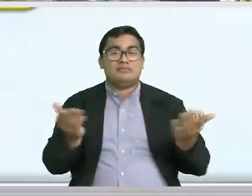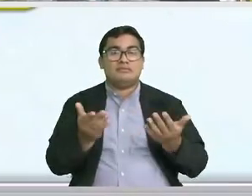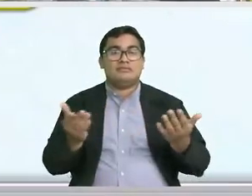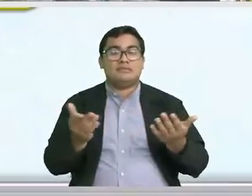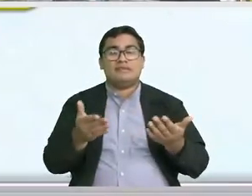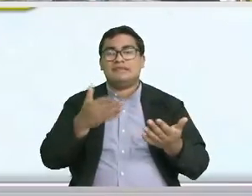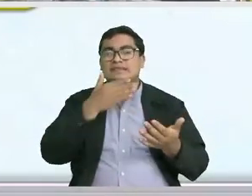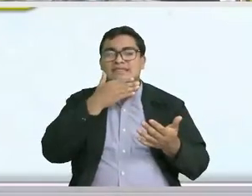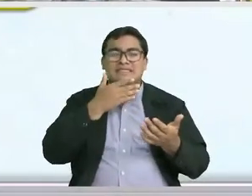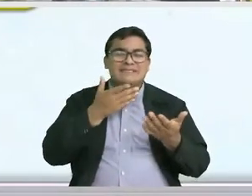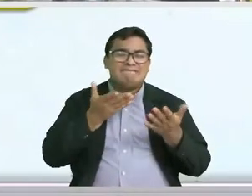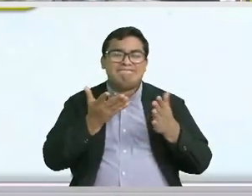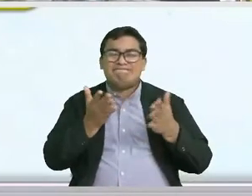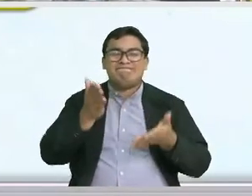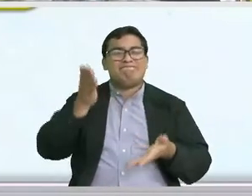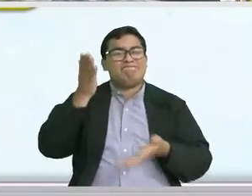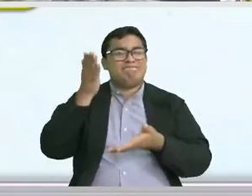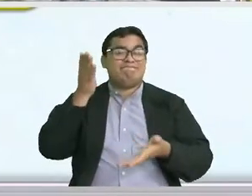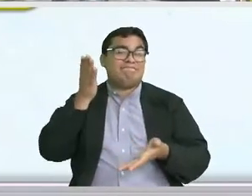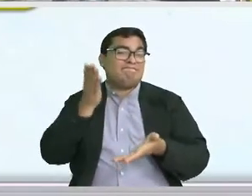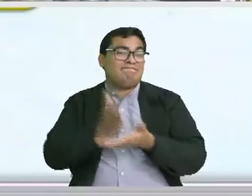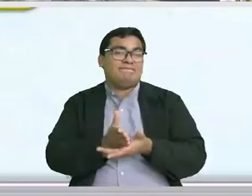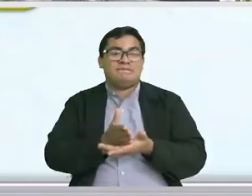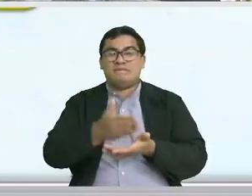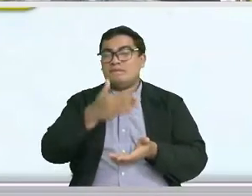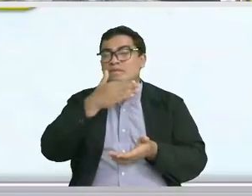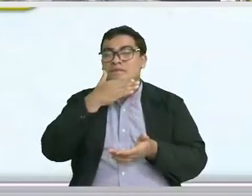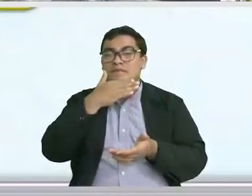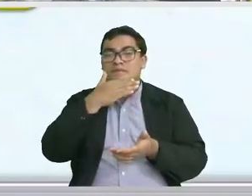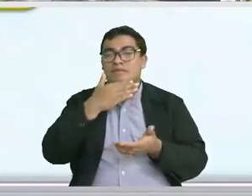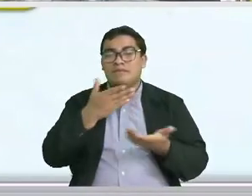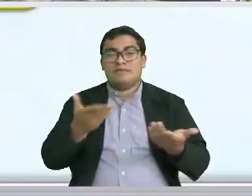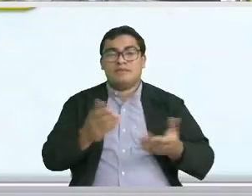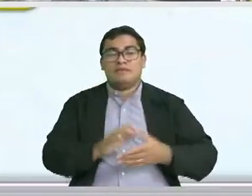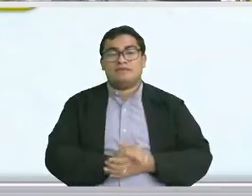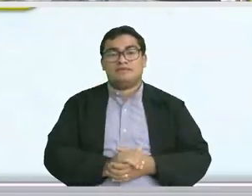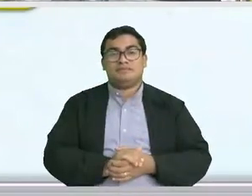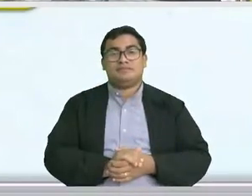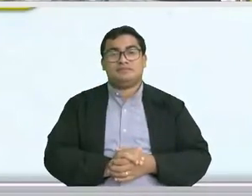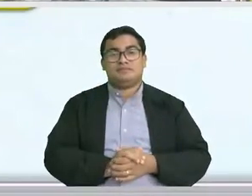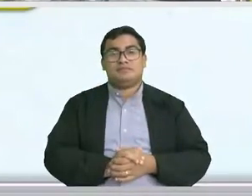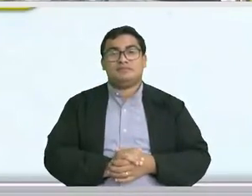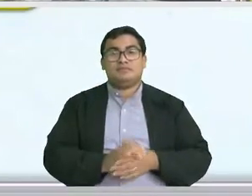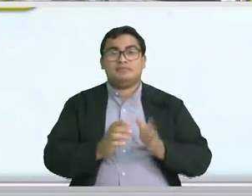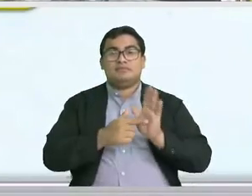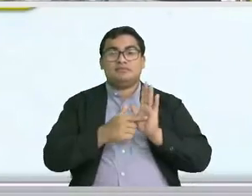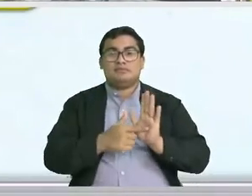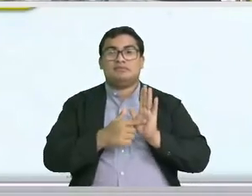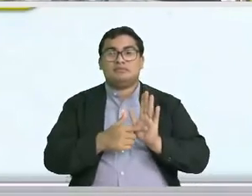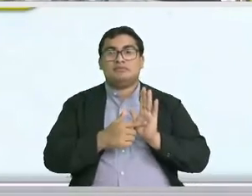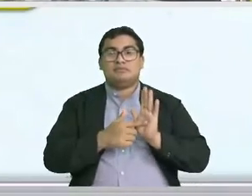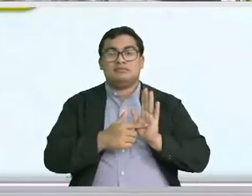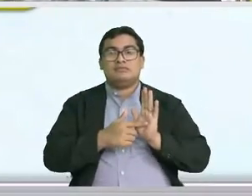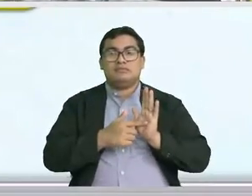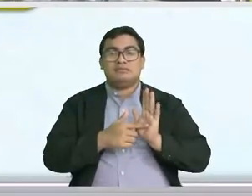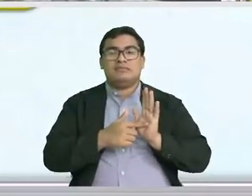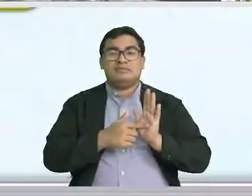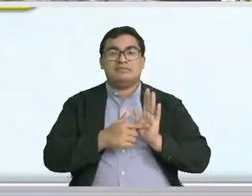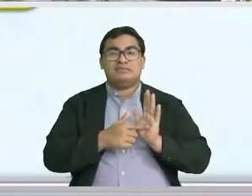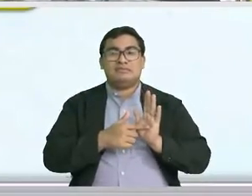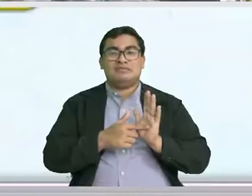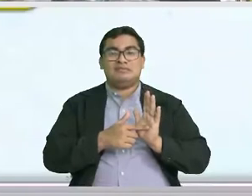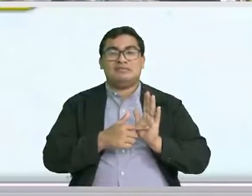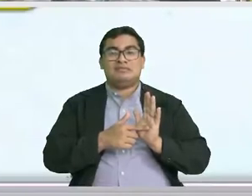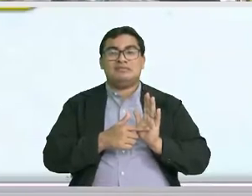forzados a tomar determinada conducta. por ejemplo, insensibilidad androgénica,